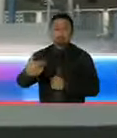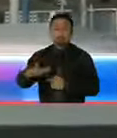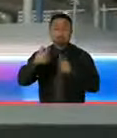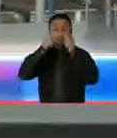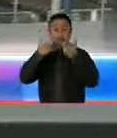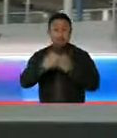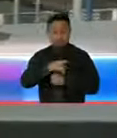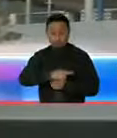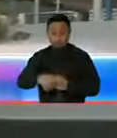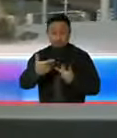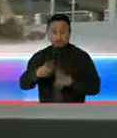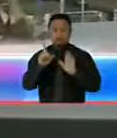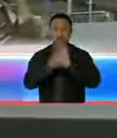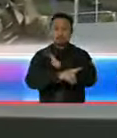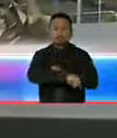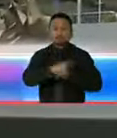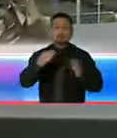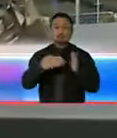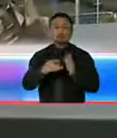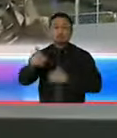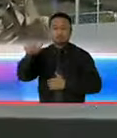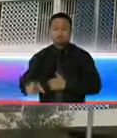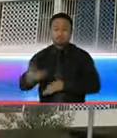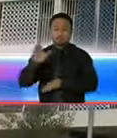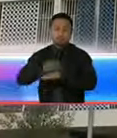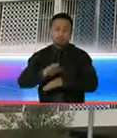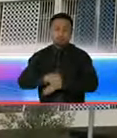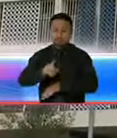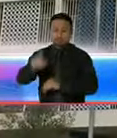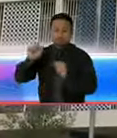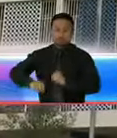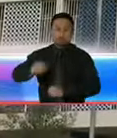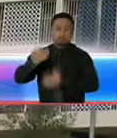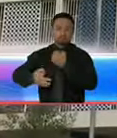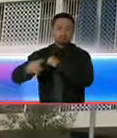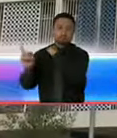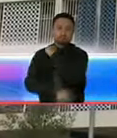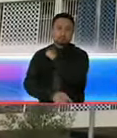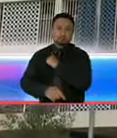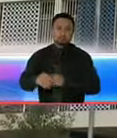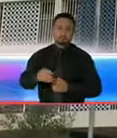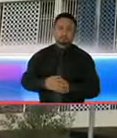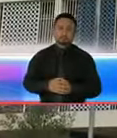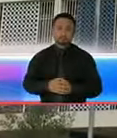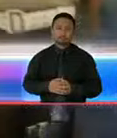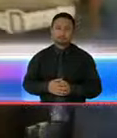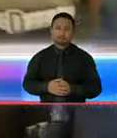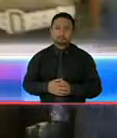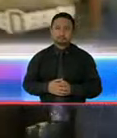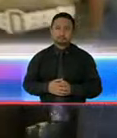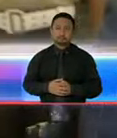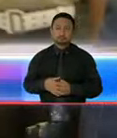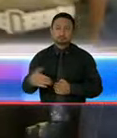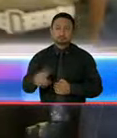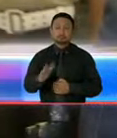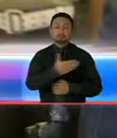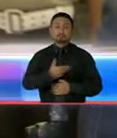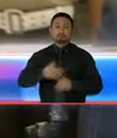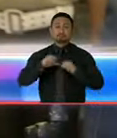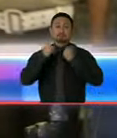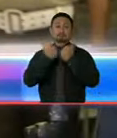fiscalía formulará cargos en contra del responsable para que se haga justicia ante este fatídico hecho. Por su lado, el presidente